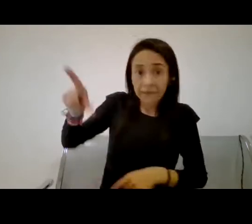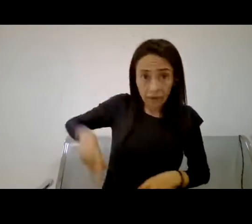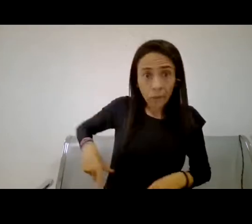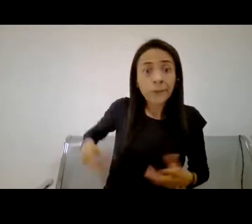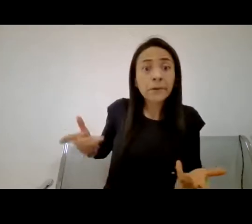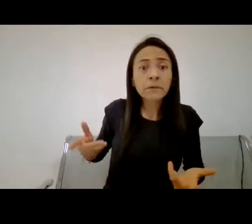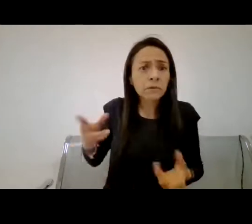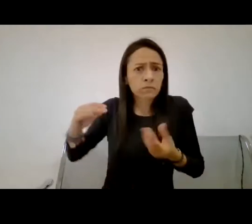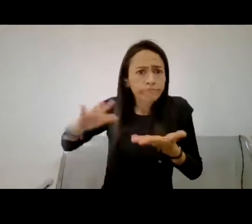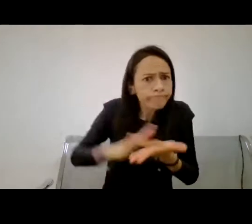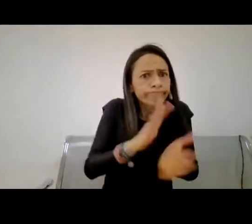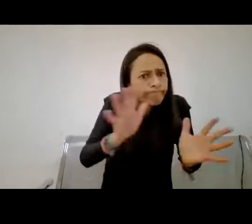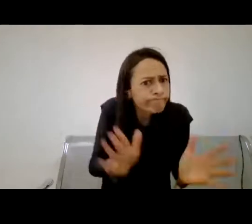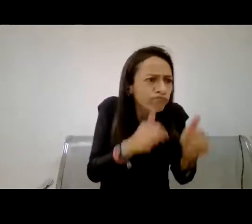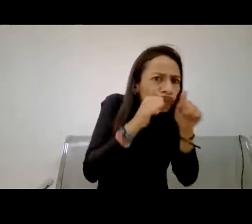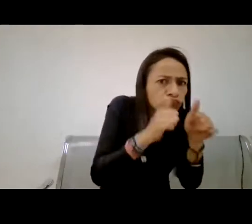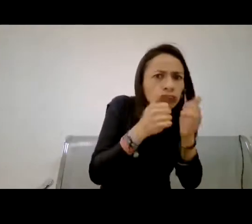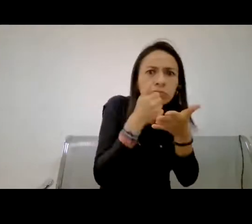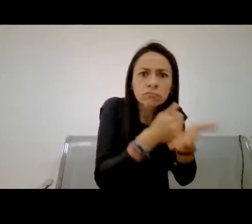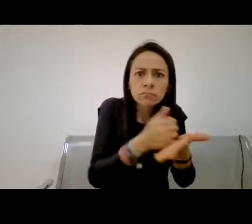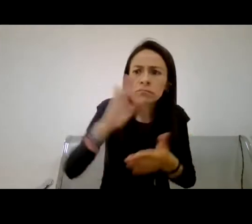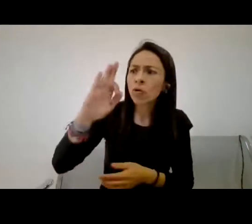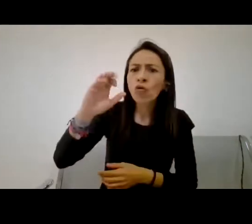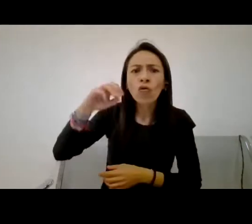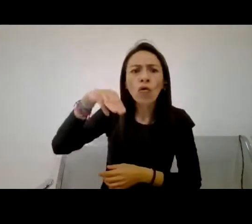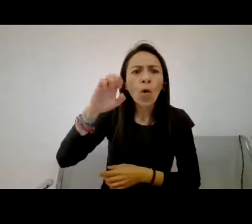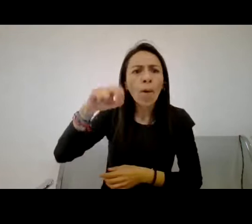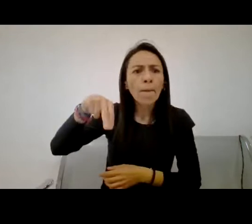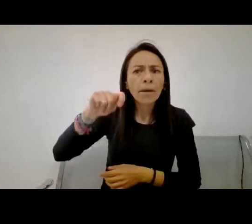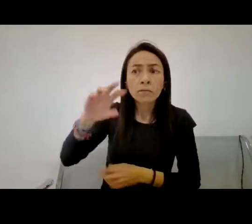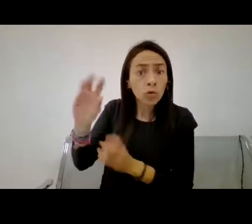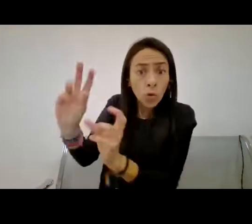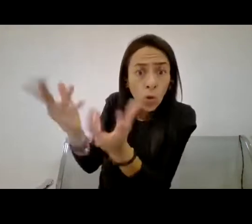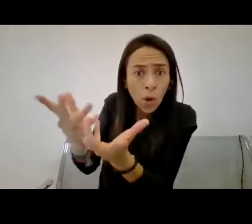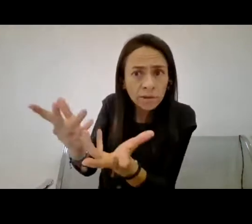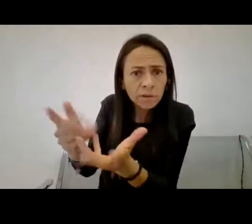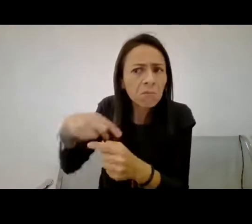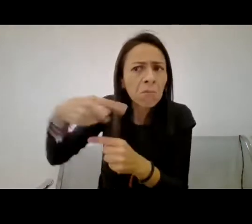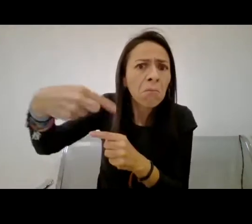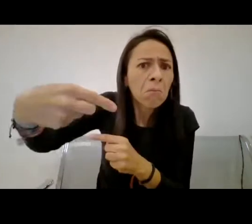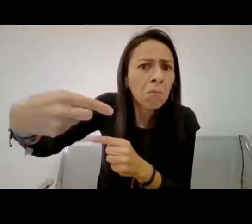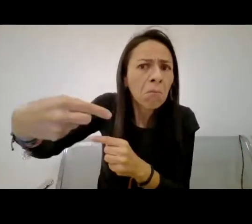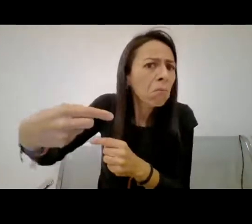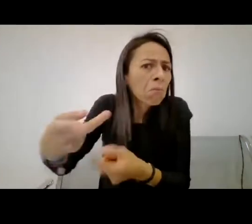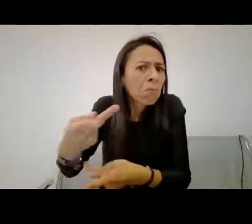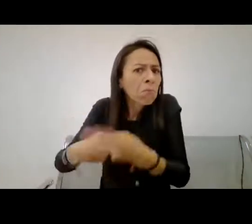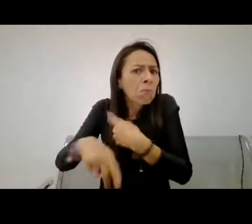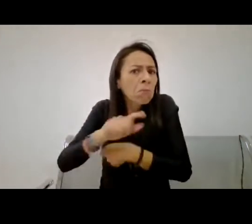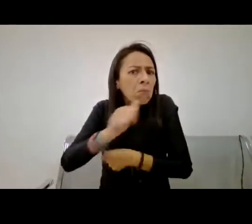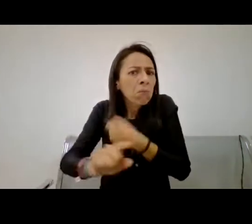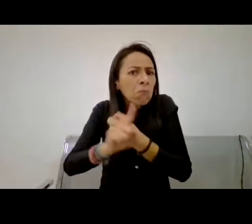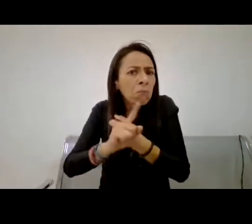una cosa en donde sí tenemos que hacer la ley, el marco legal, lo definieron los propios congresos, es para que se